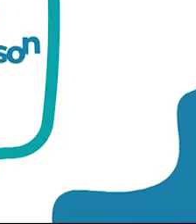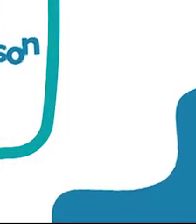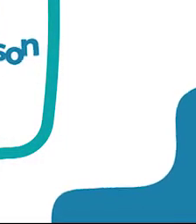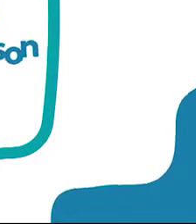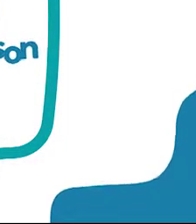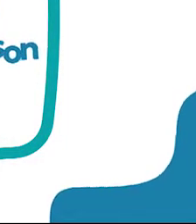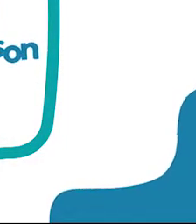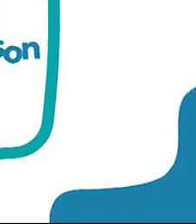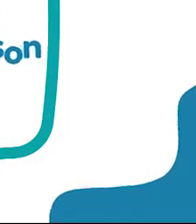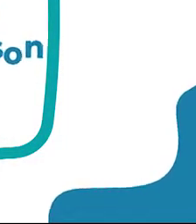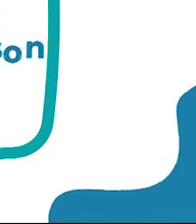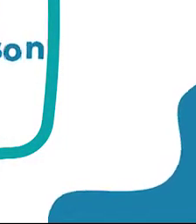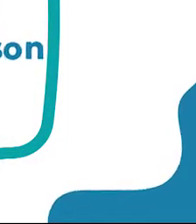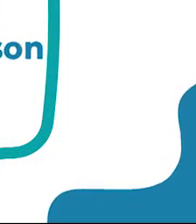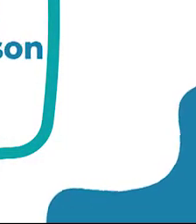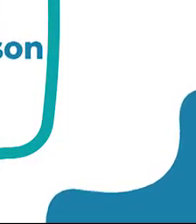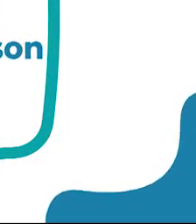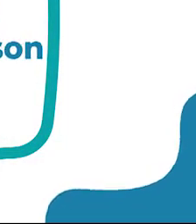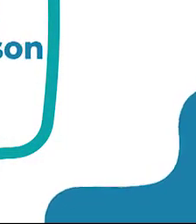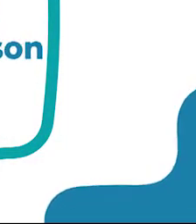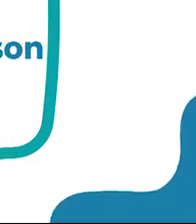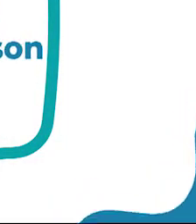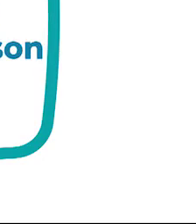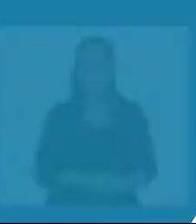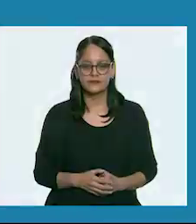Aprende Música en Casa.